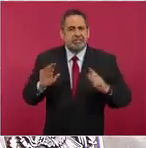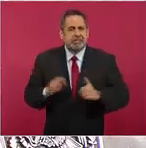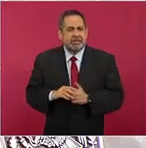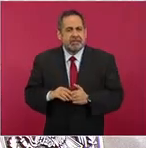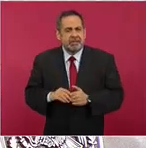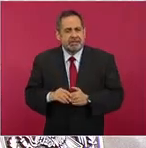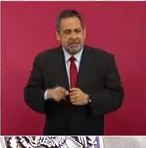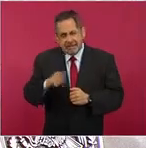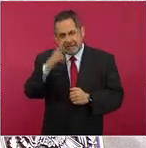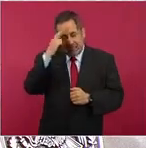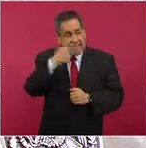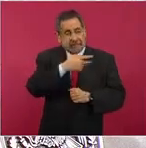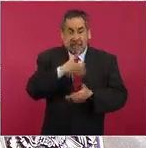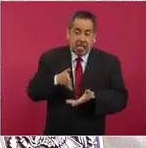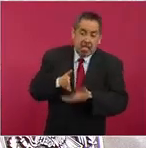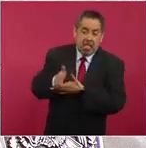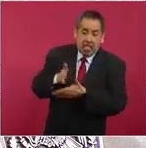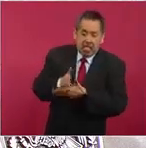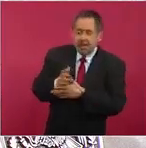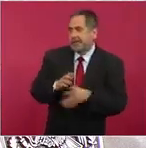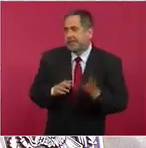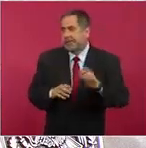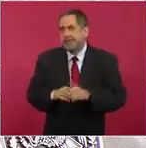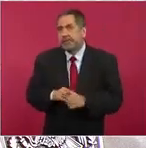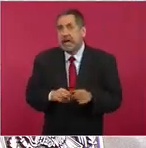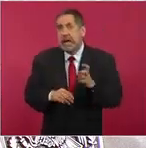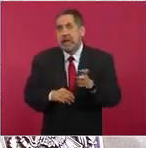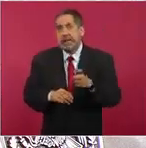Esa política lleva